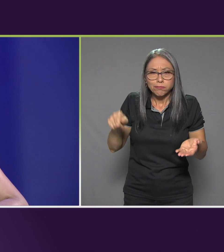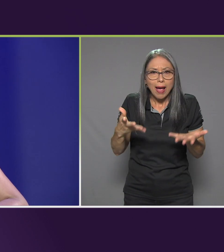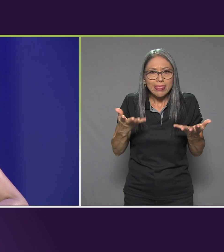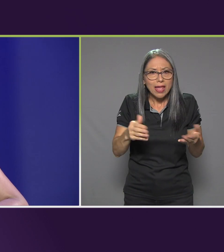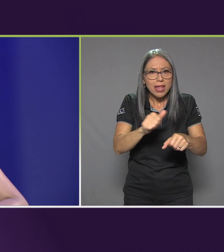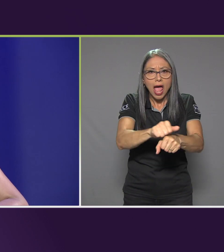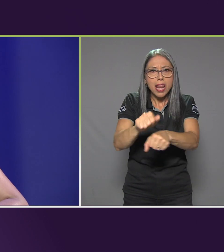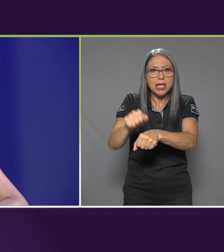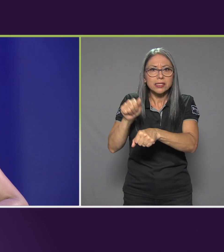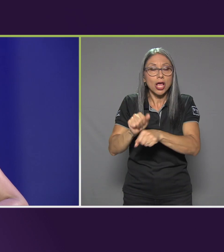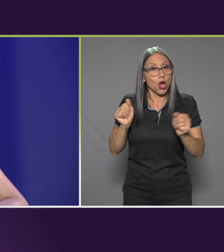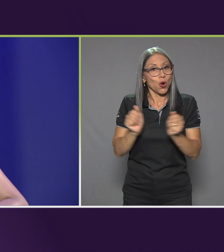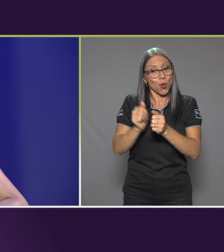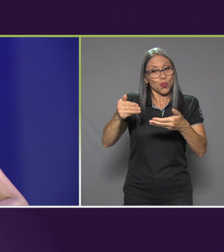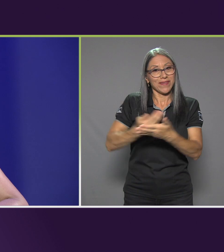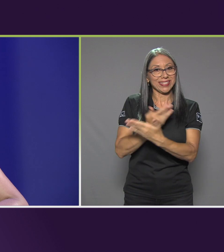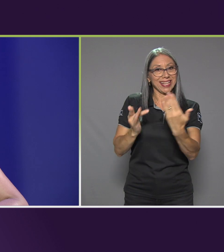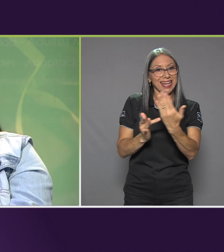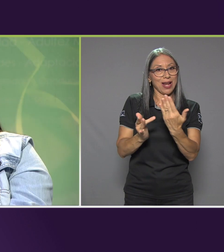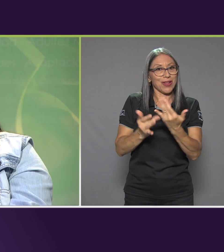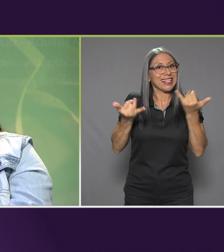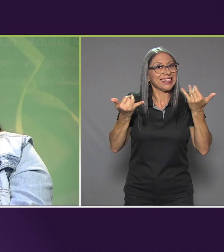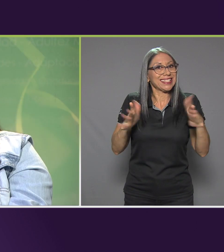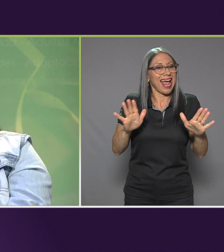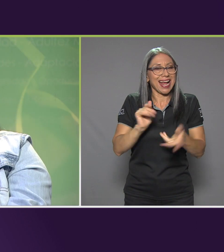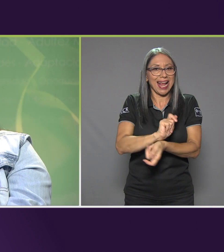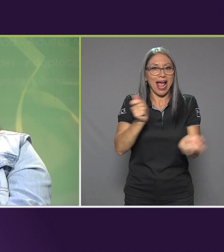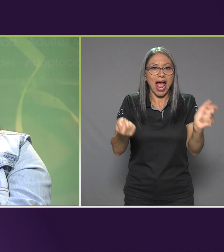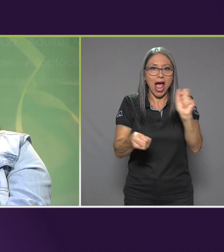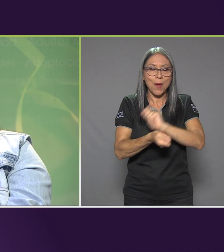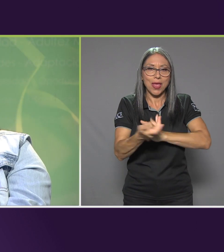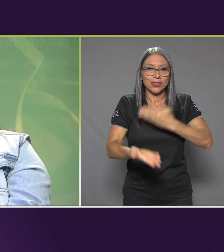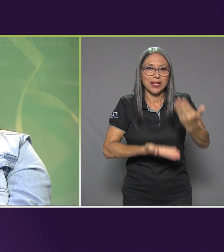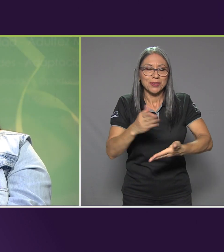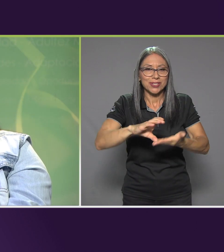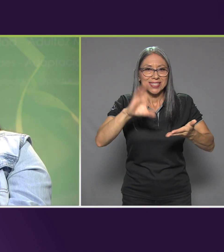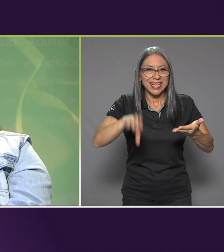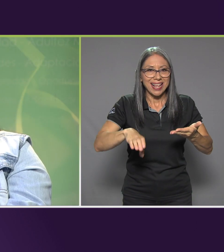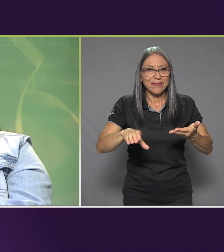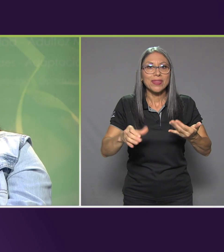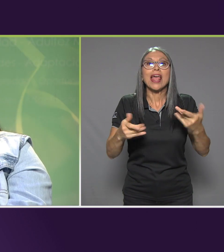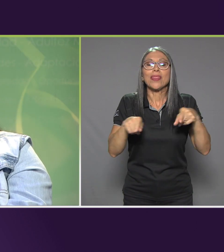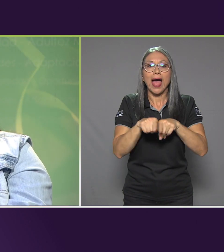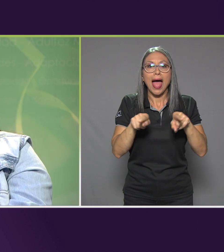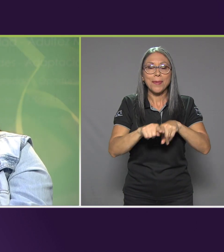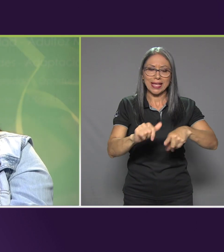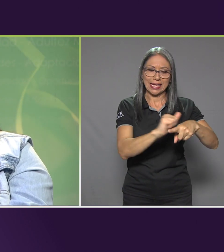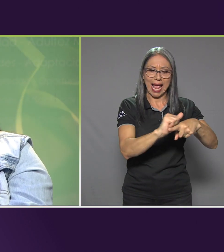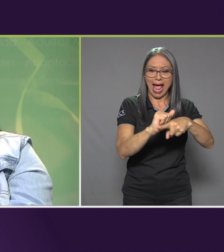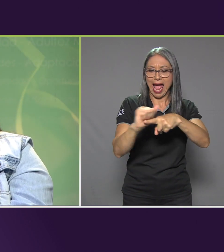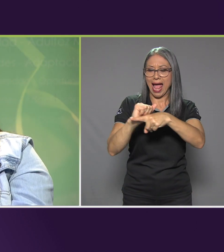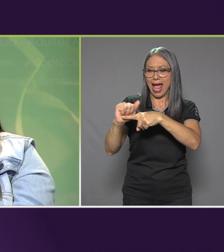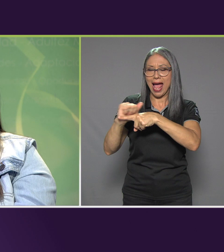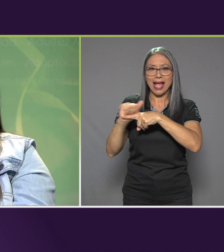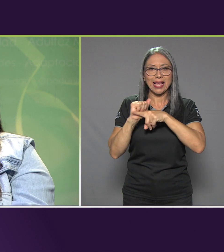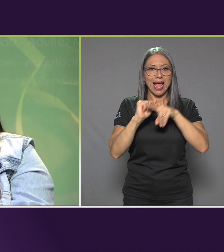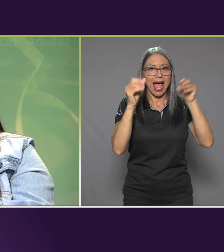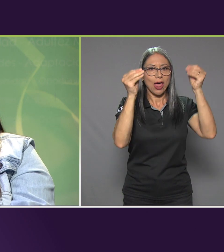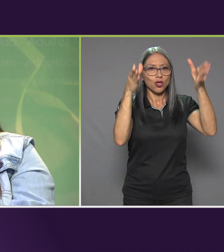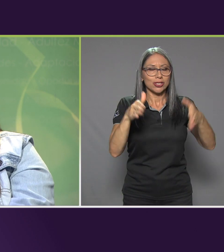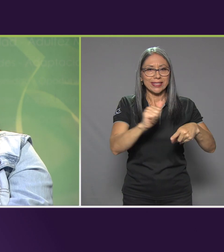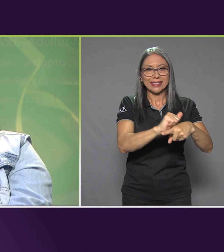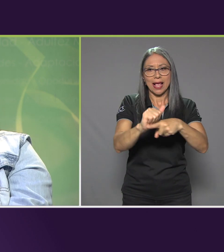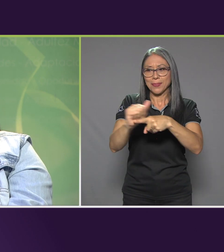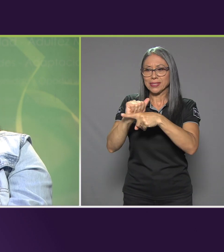también los servicios que brinda el SENARIEC han cambiado y la capacitación a docentes es parte fundamental, ¿verdad? Docentes y